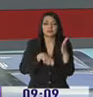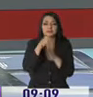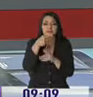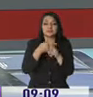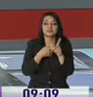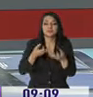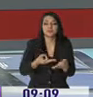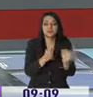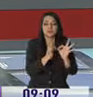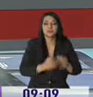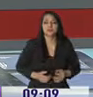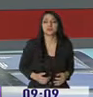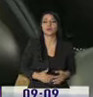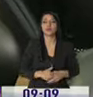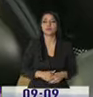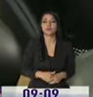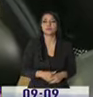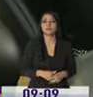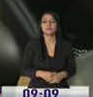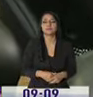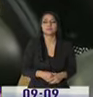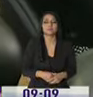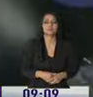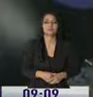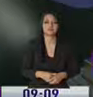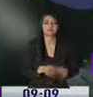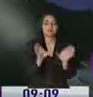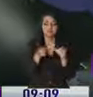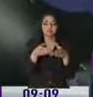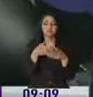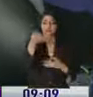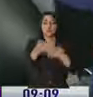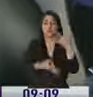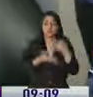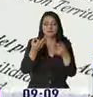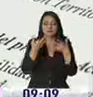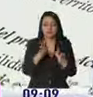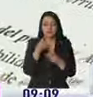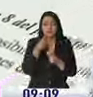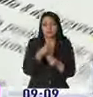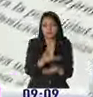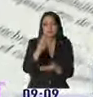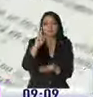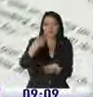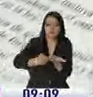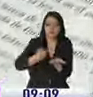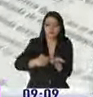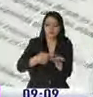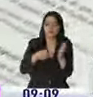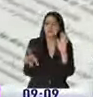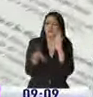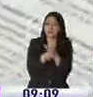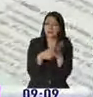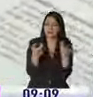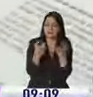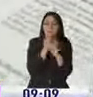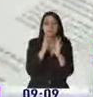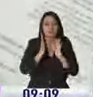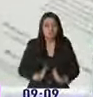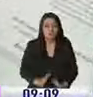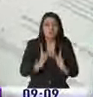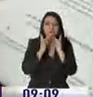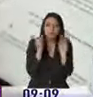febrero. La Comisión de Justicia dio paso al informe para segundo debate de esta ley, que busca impedir que funcionarios y